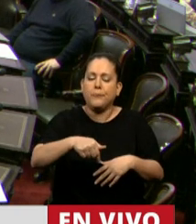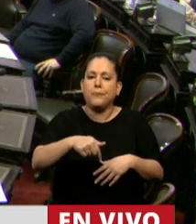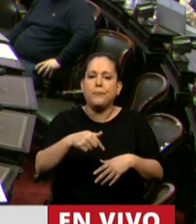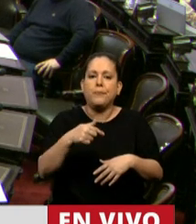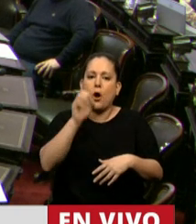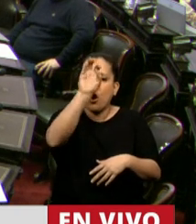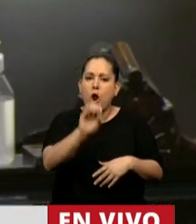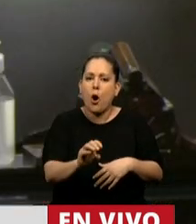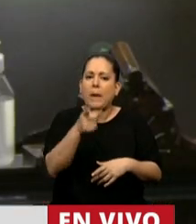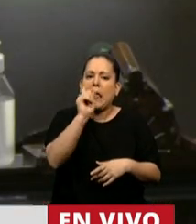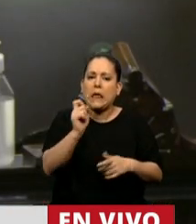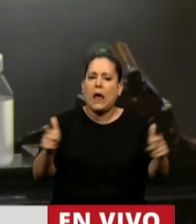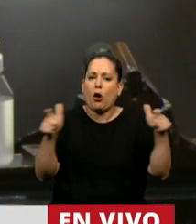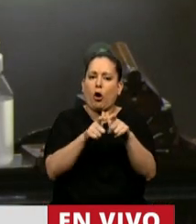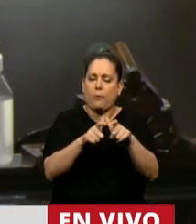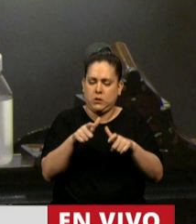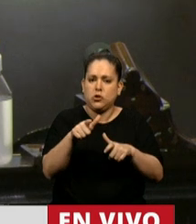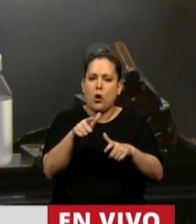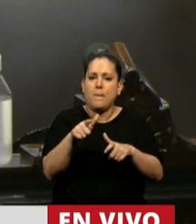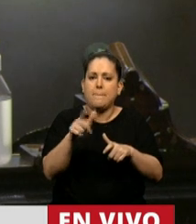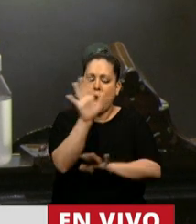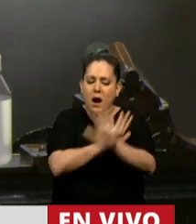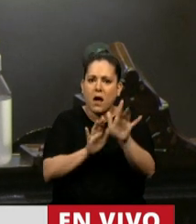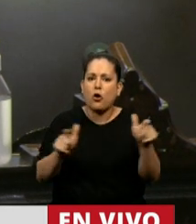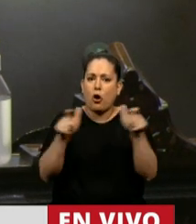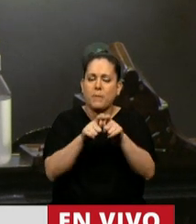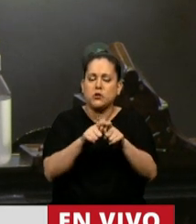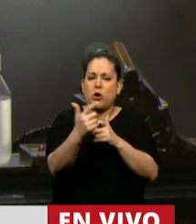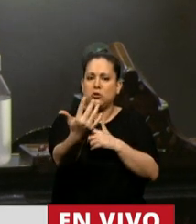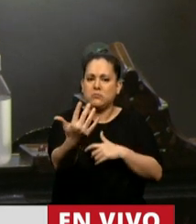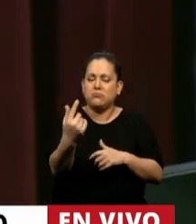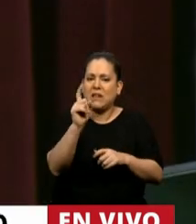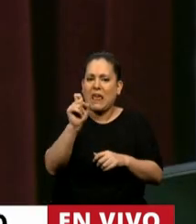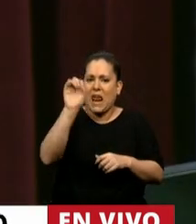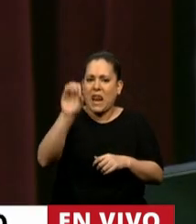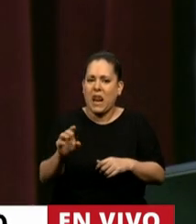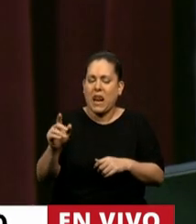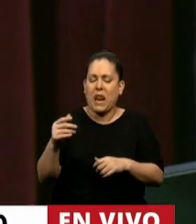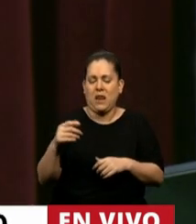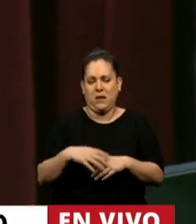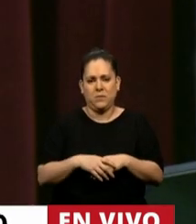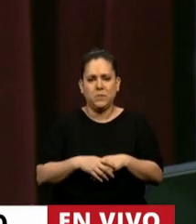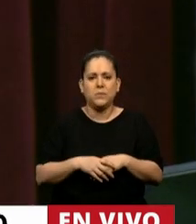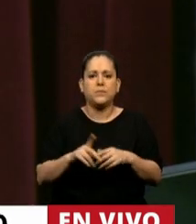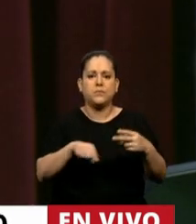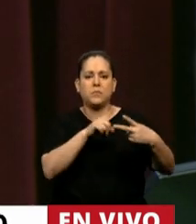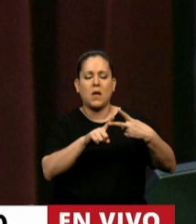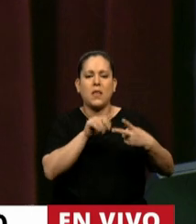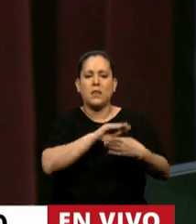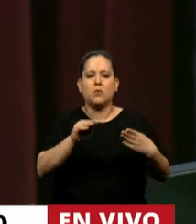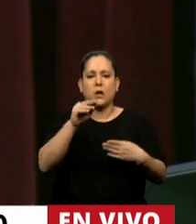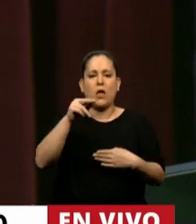pasarle los nombres correspondientes para la conformación de esa comisión Gracias diputada tiene la palabra el